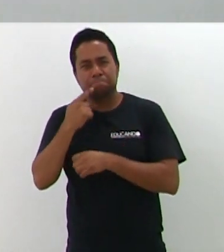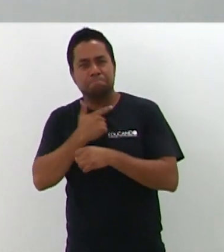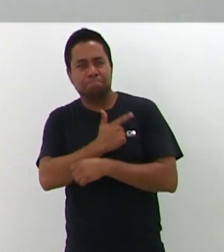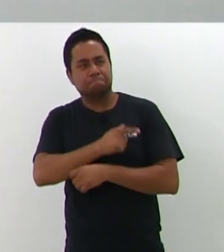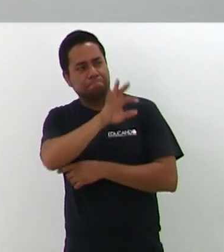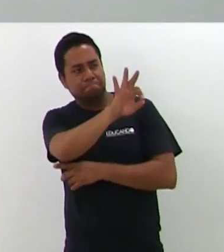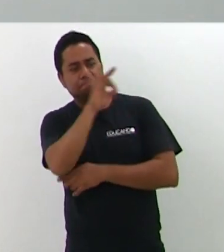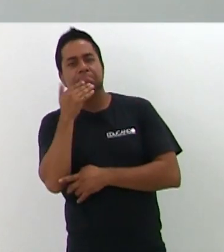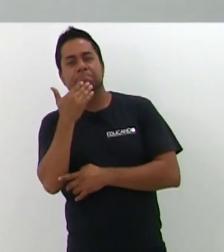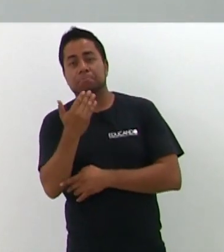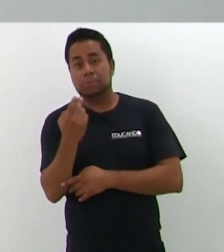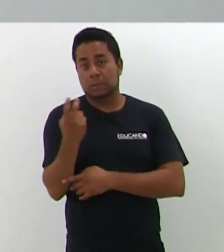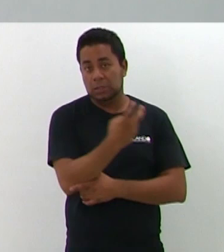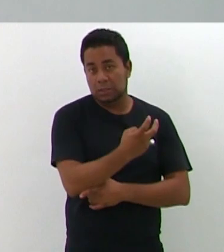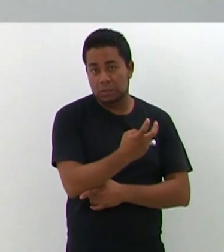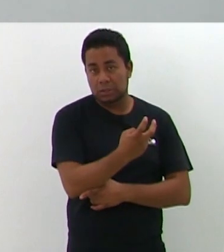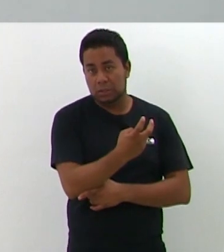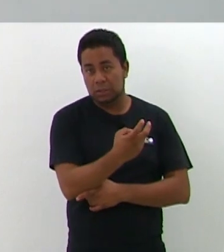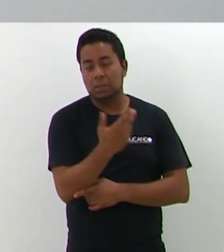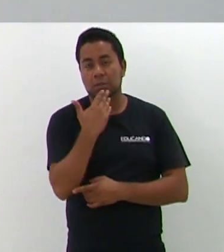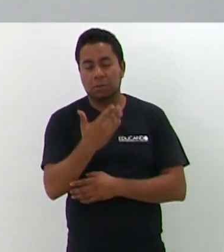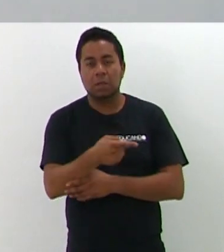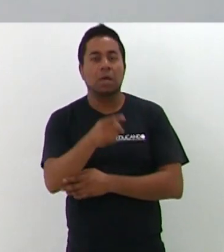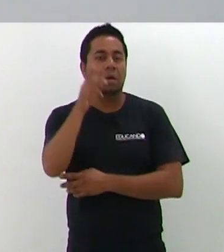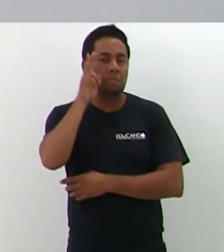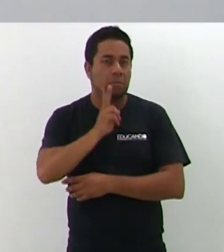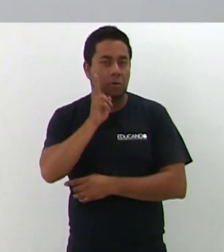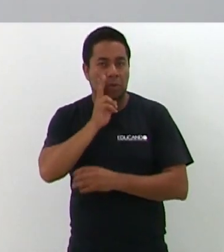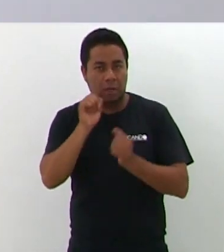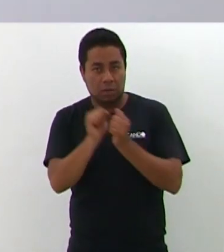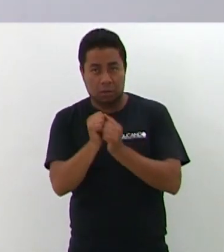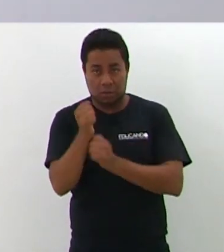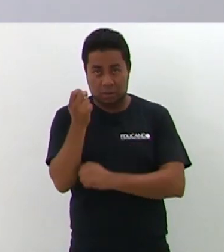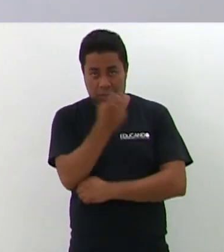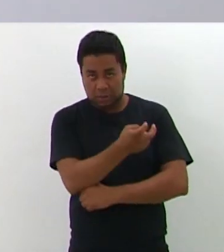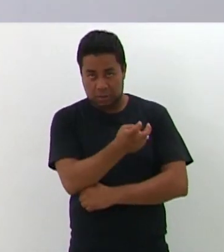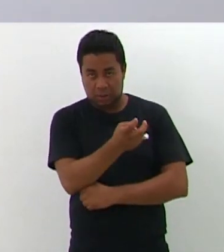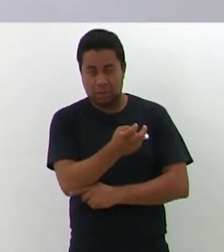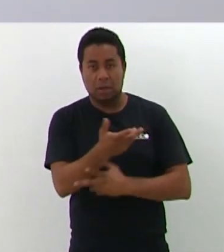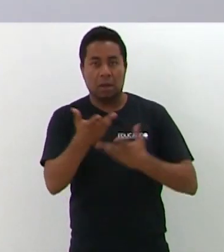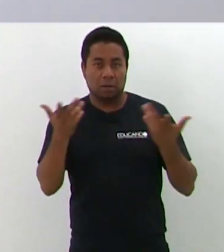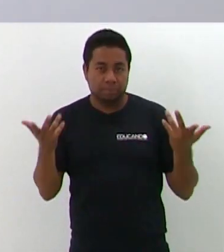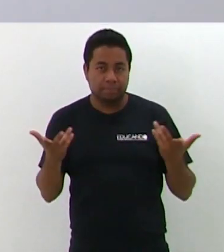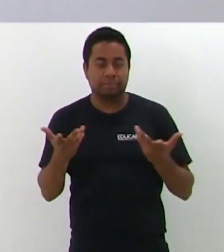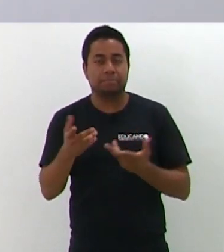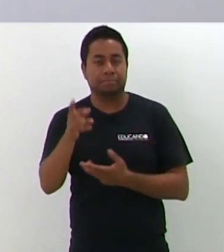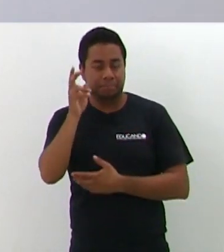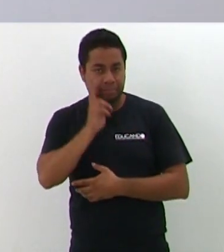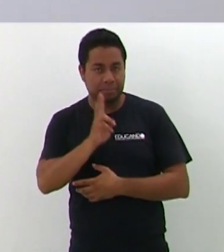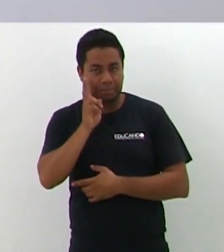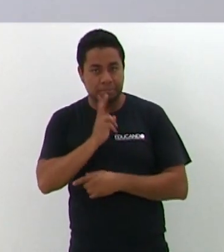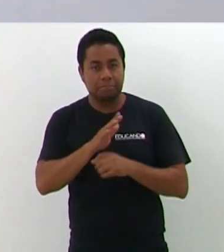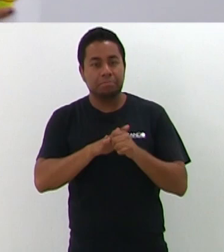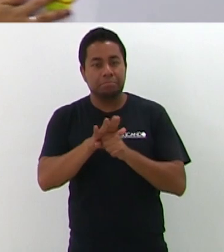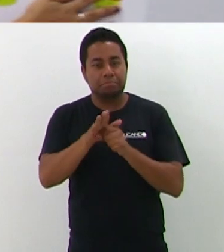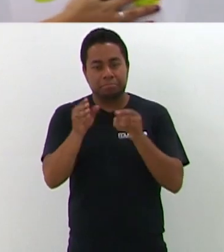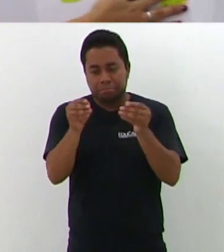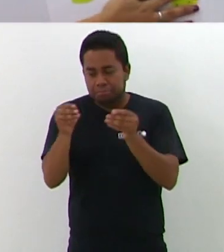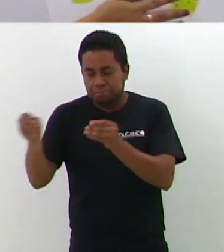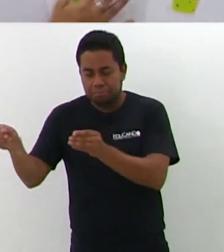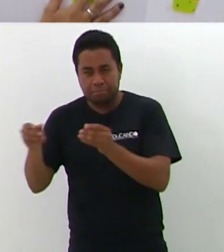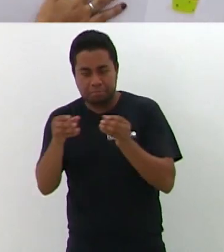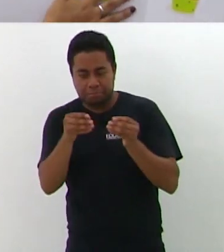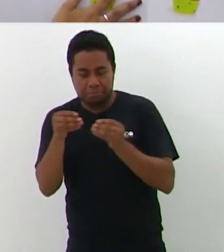Bien, ¿esta? Ok, vamos a trabajar con esta y vamos a hacer a un